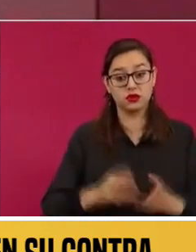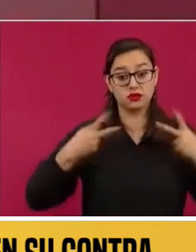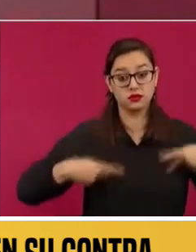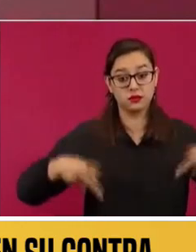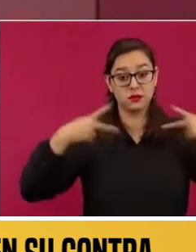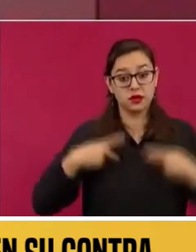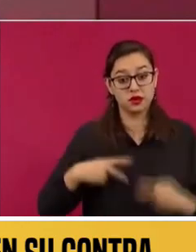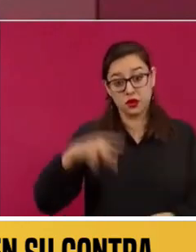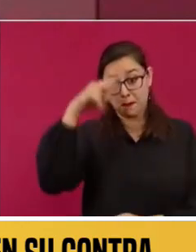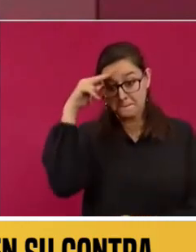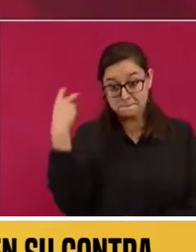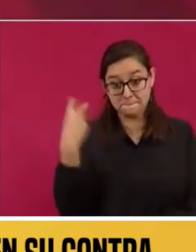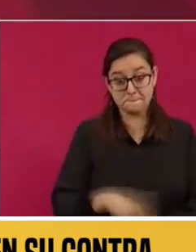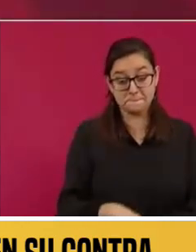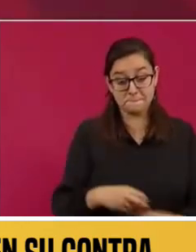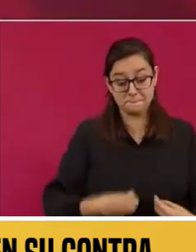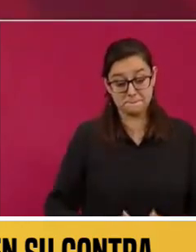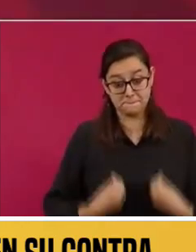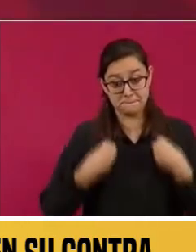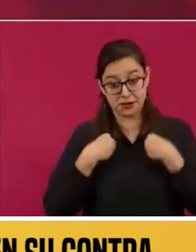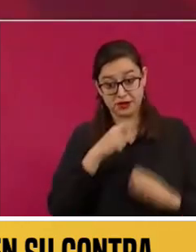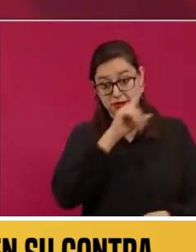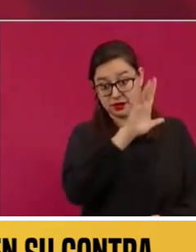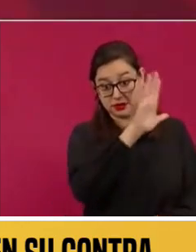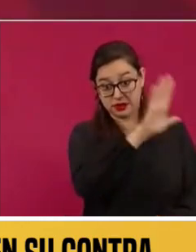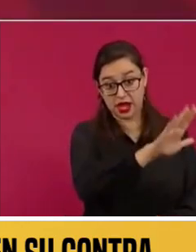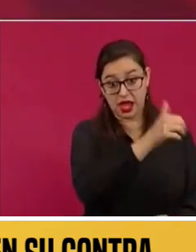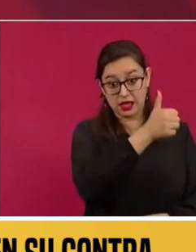Y no es posible